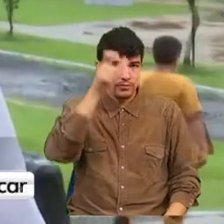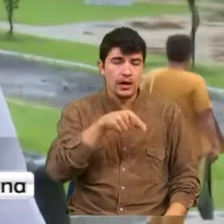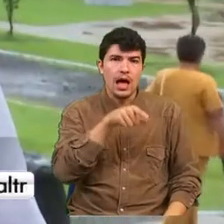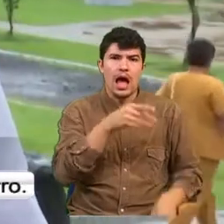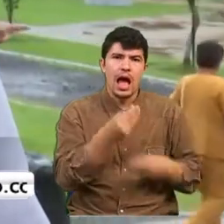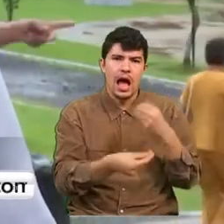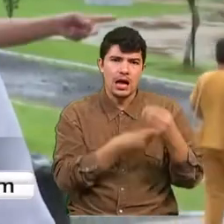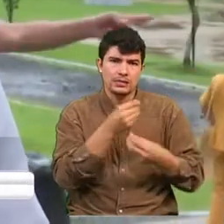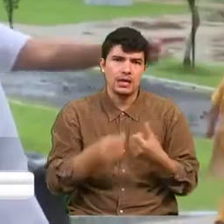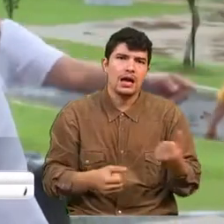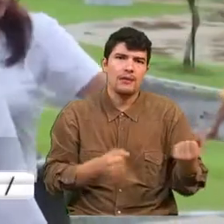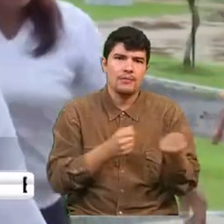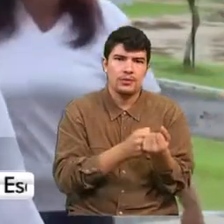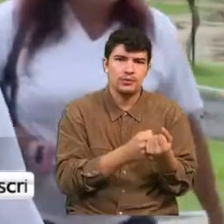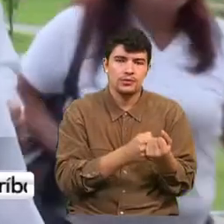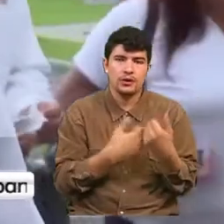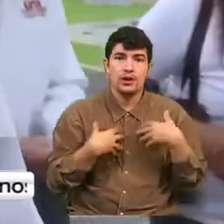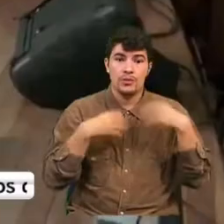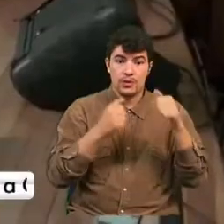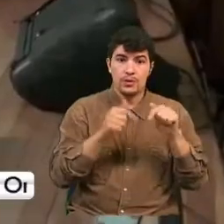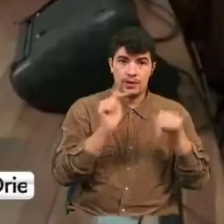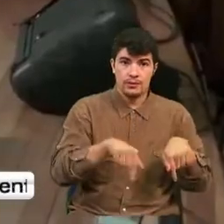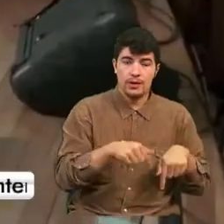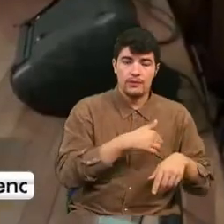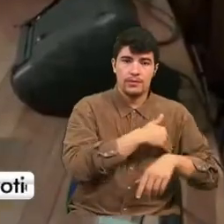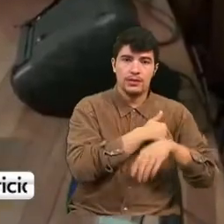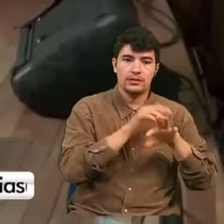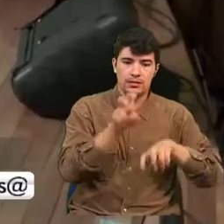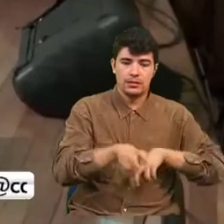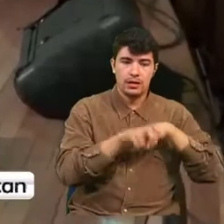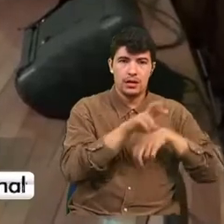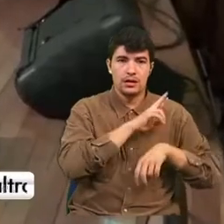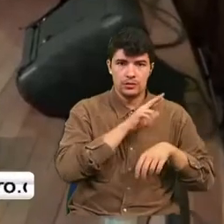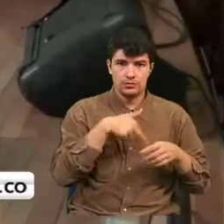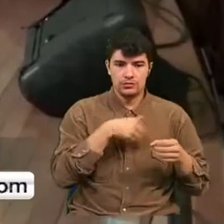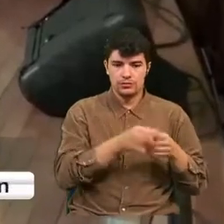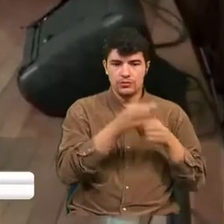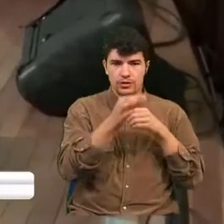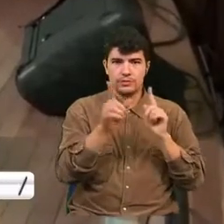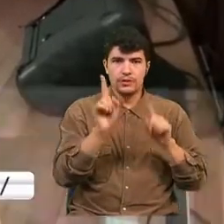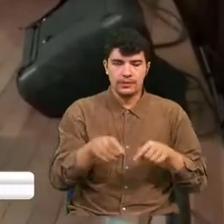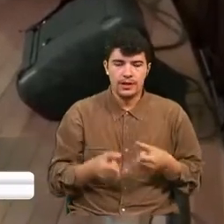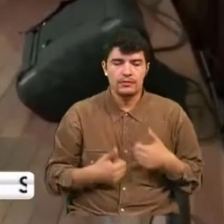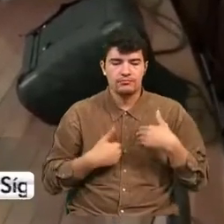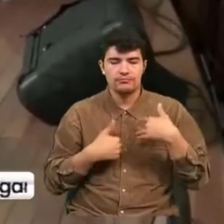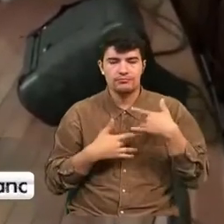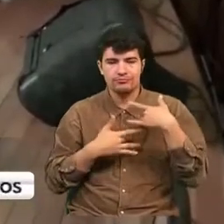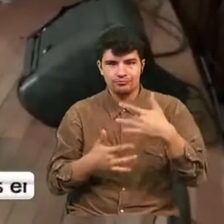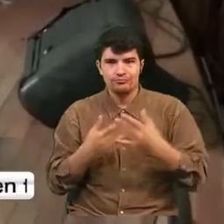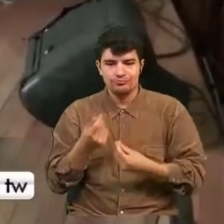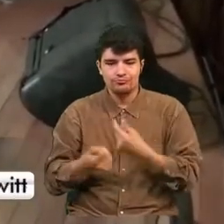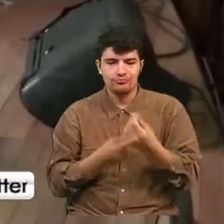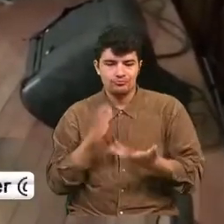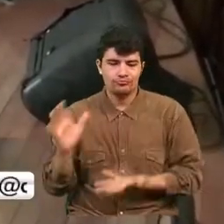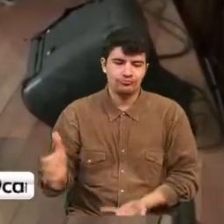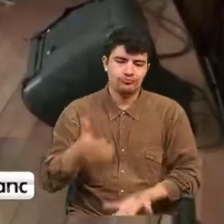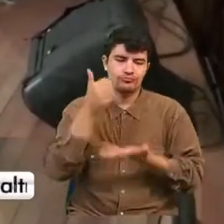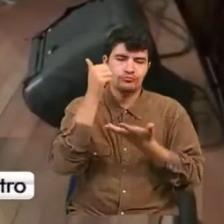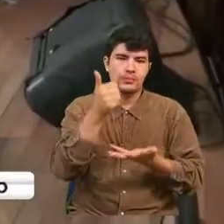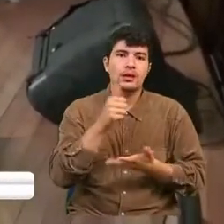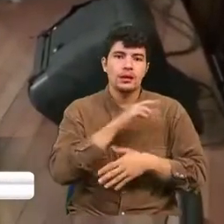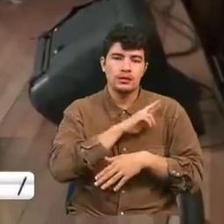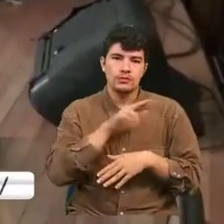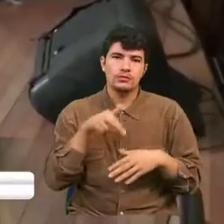una cofinanciación. Lo propio el Ministerio de Agricultura y nosotros como municipio de Bolívar y gracias al Consejo Municipal hicimos